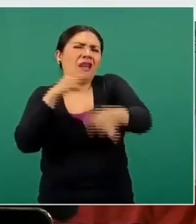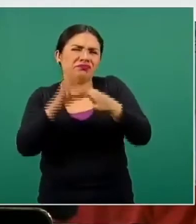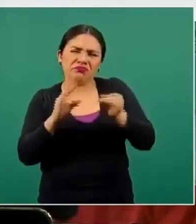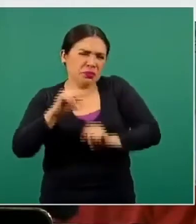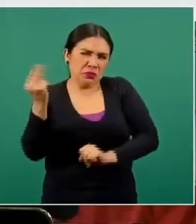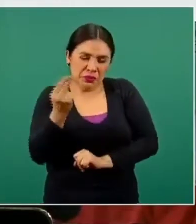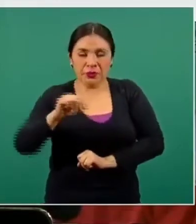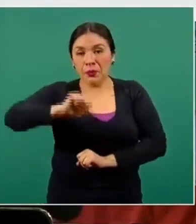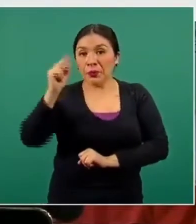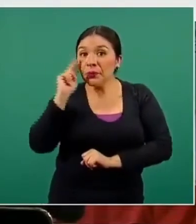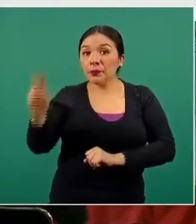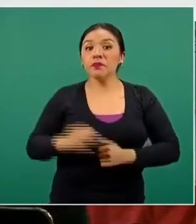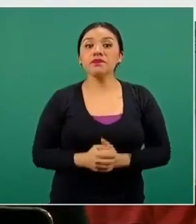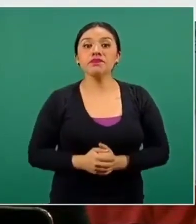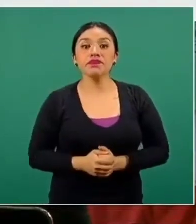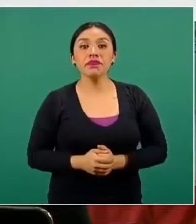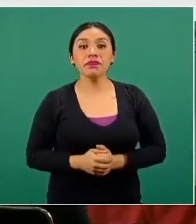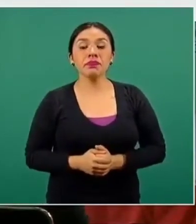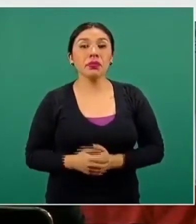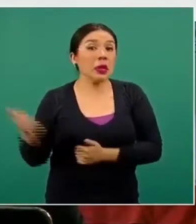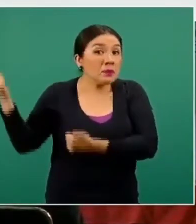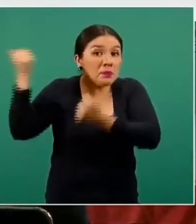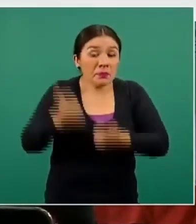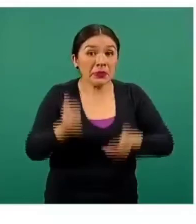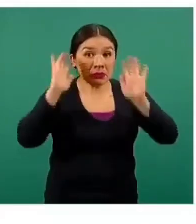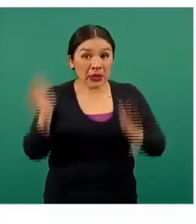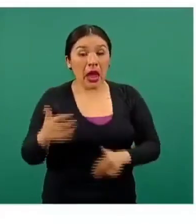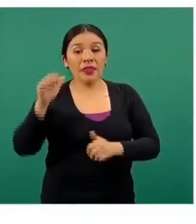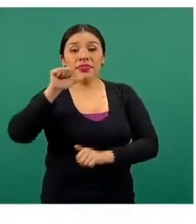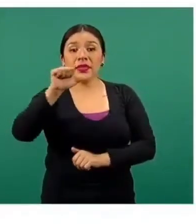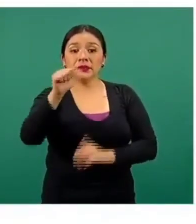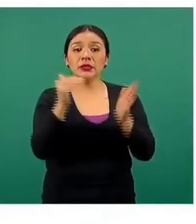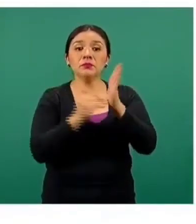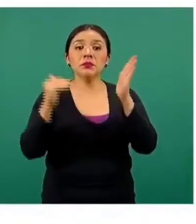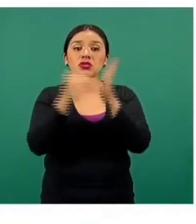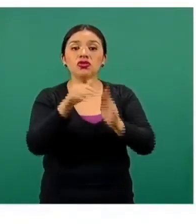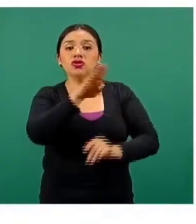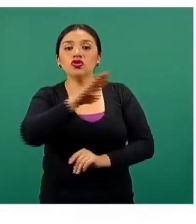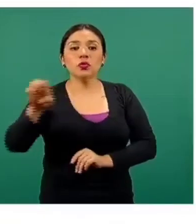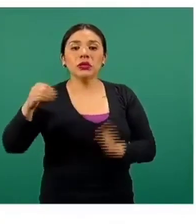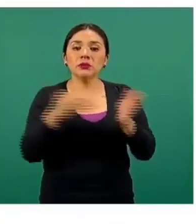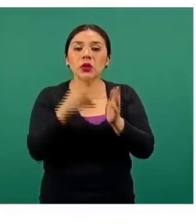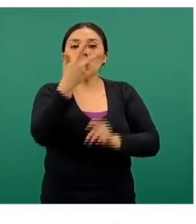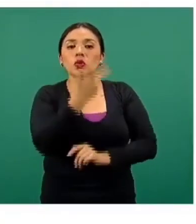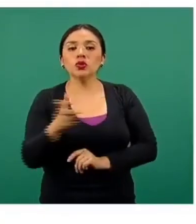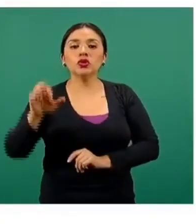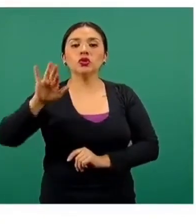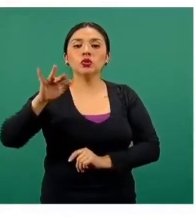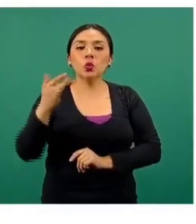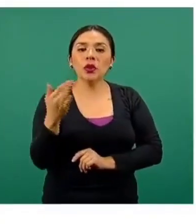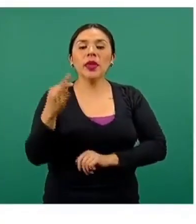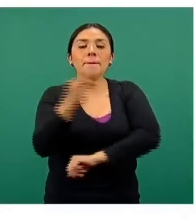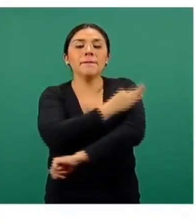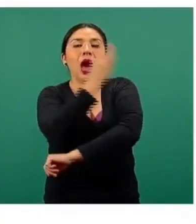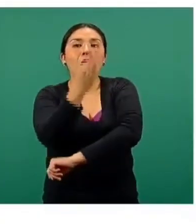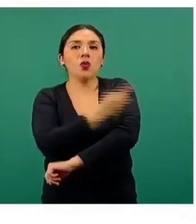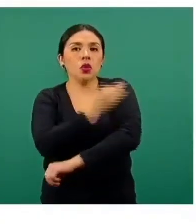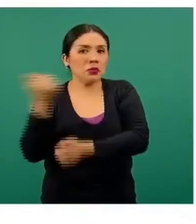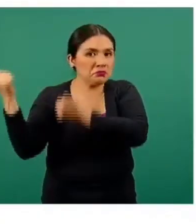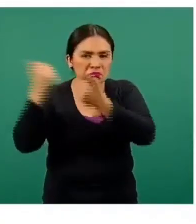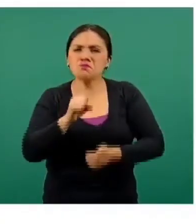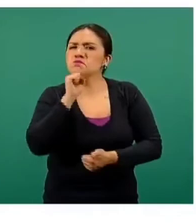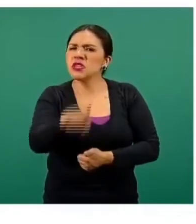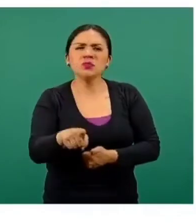siguiente. Y hemos recibido 16.900.850 dosis de vacuna. Es la